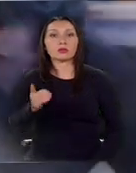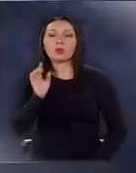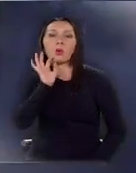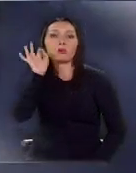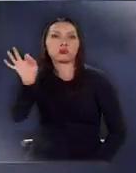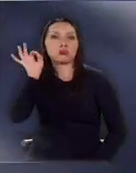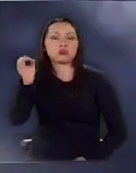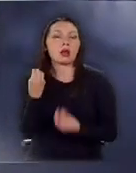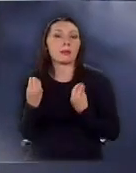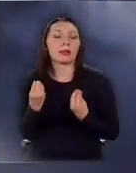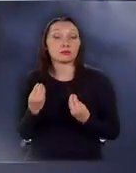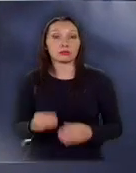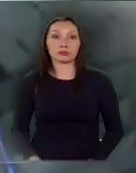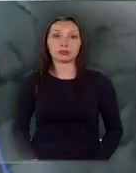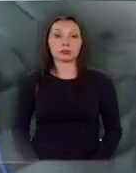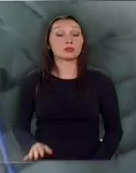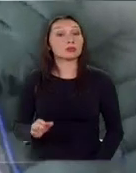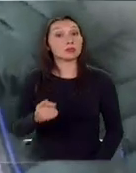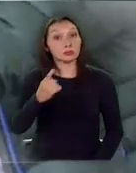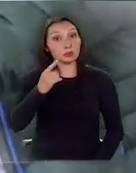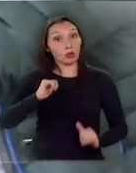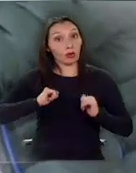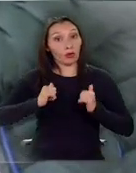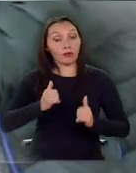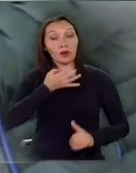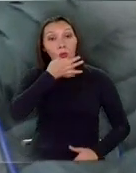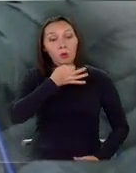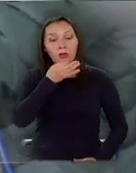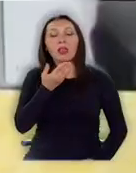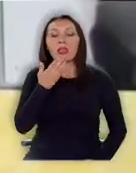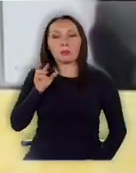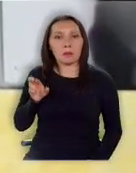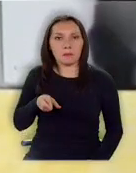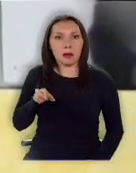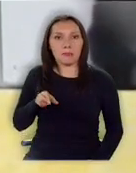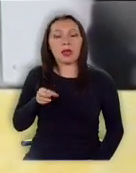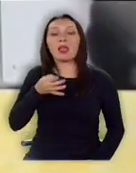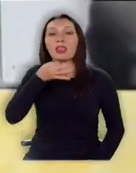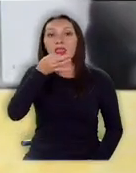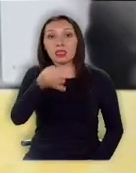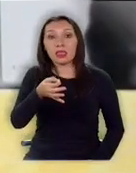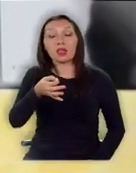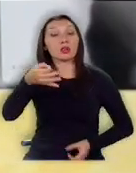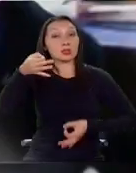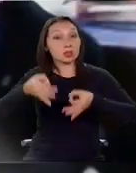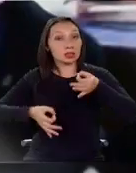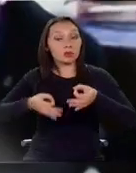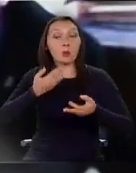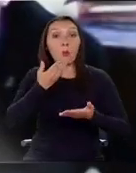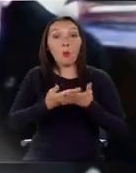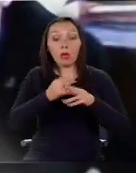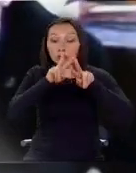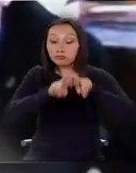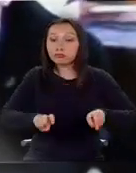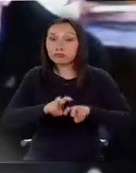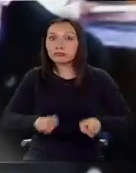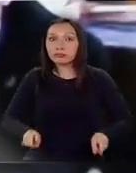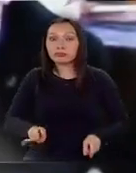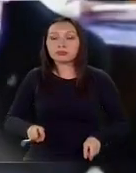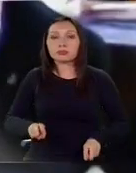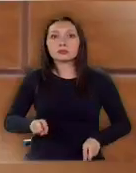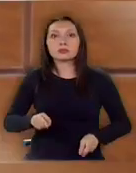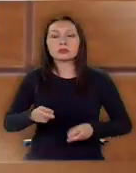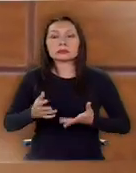pasando. No solo él entregó su testimonio, sino su padre, quien expresó al tribunal que durante el proceso de investigación se quedó con